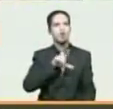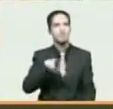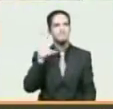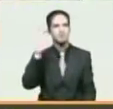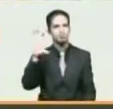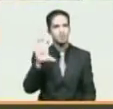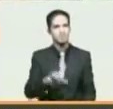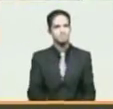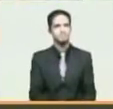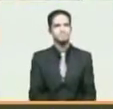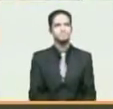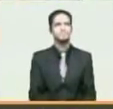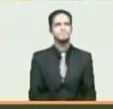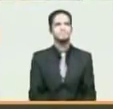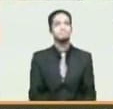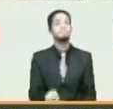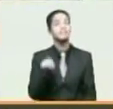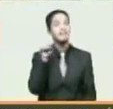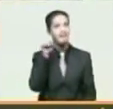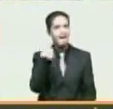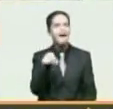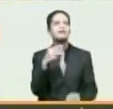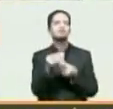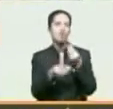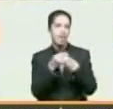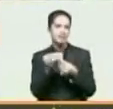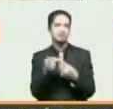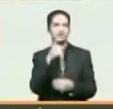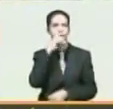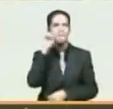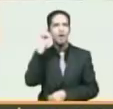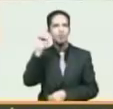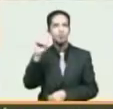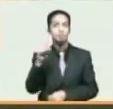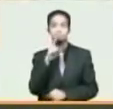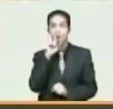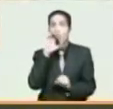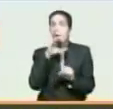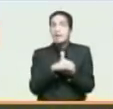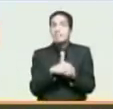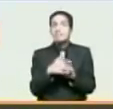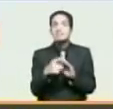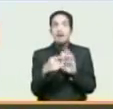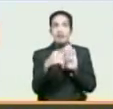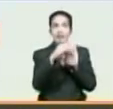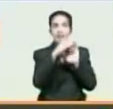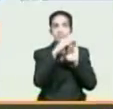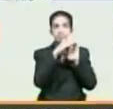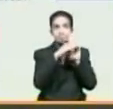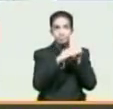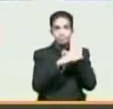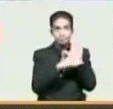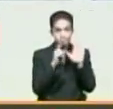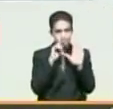Venezuela. Eso fue lo que hizo Nicolás Maduro, darle cumplimiento a esta constitución.